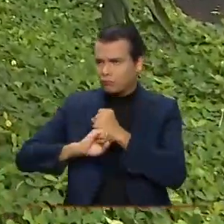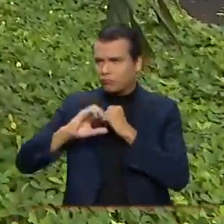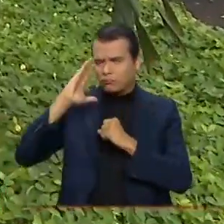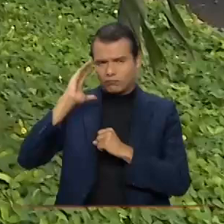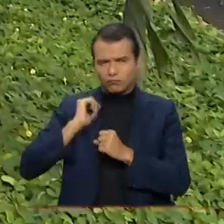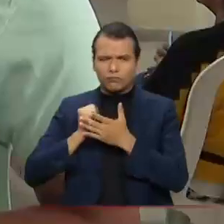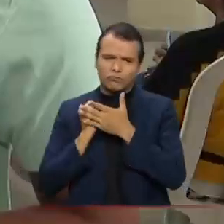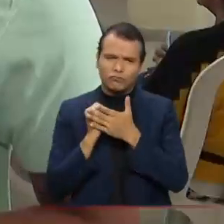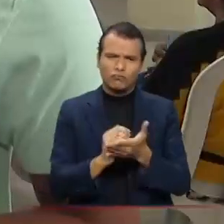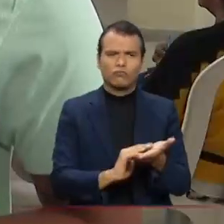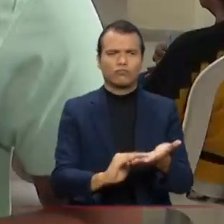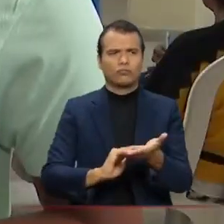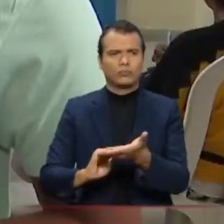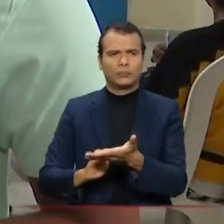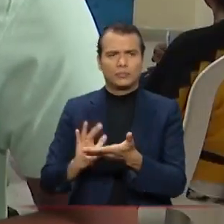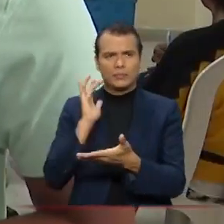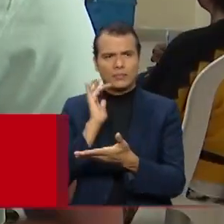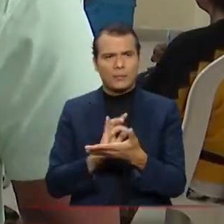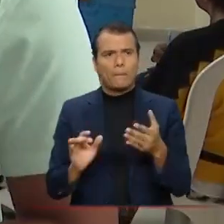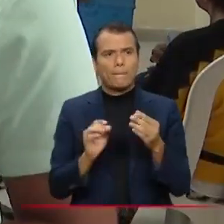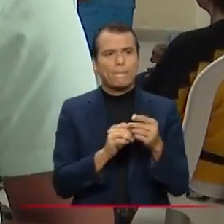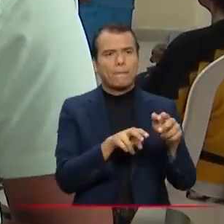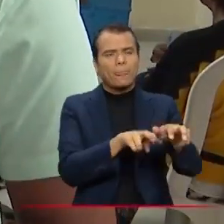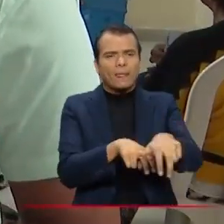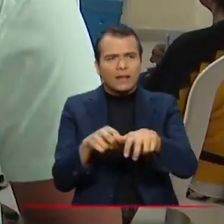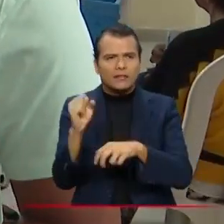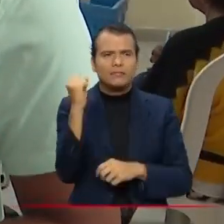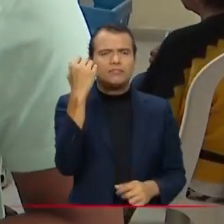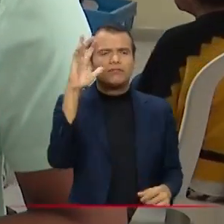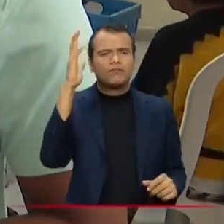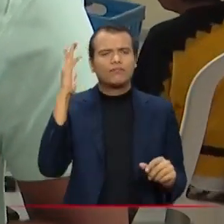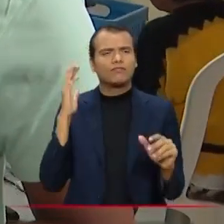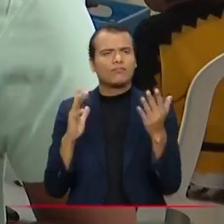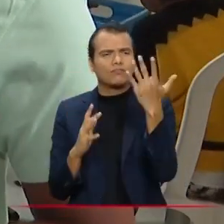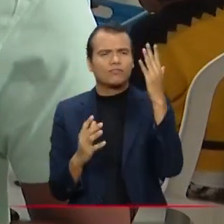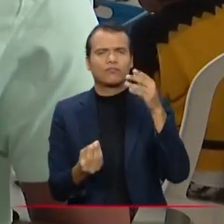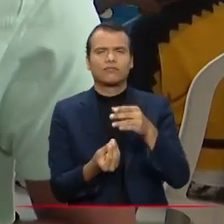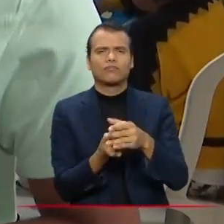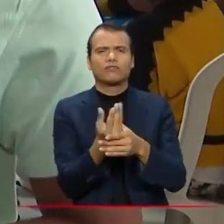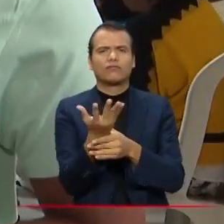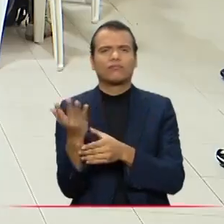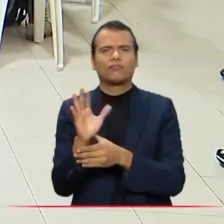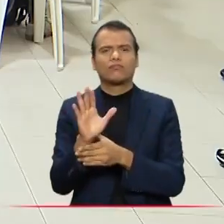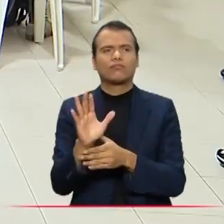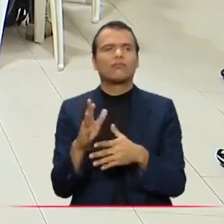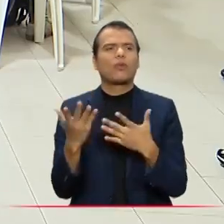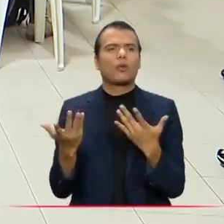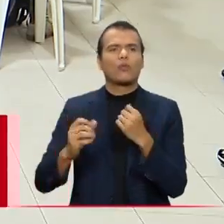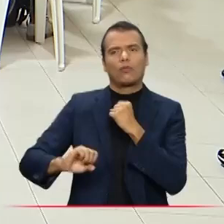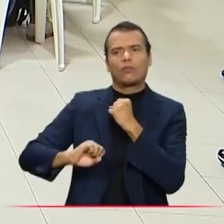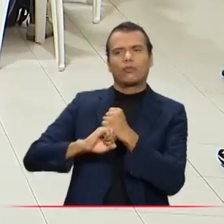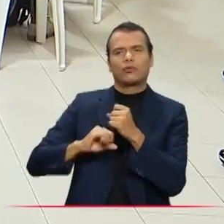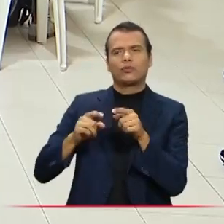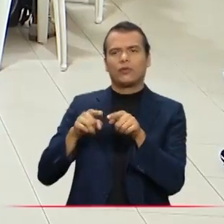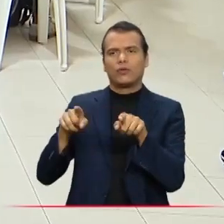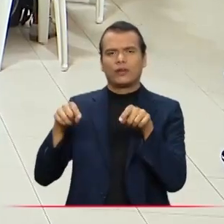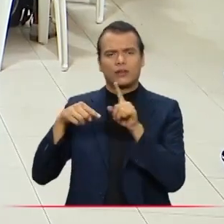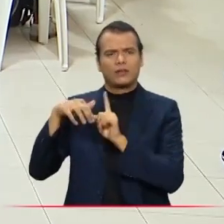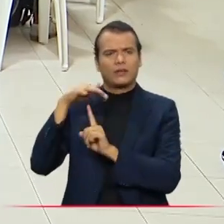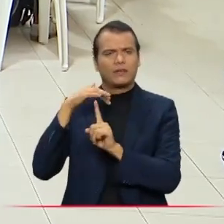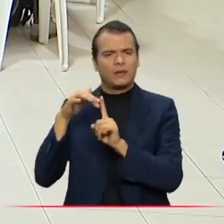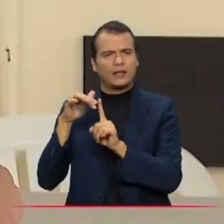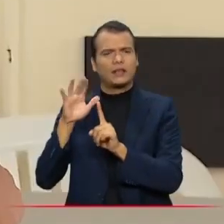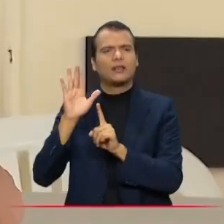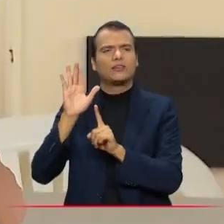ayuda de la comunidad sembrar árboles o plantas ornamentales en nuestro sendero con la ayuda del dagma recientemente el dagma les dio una